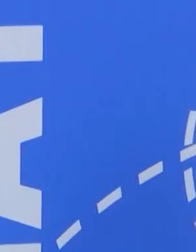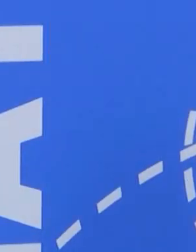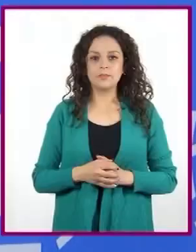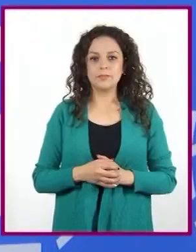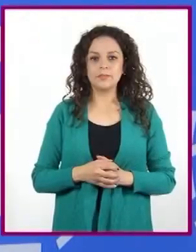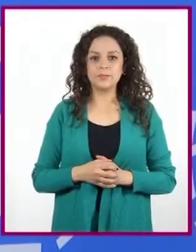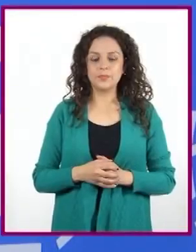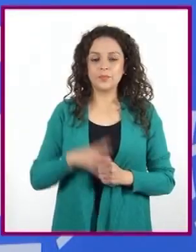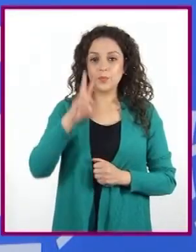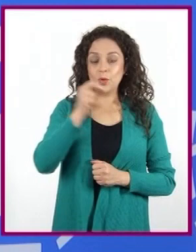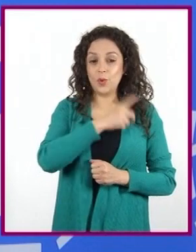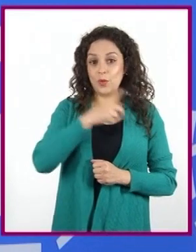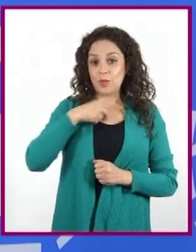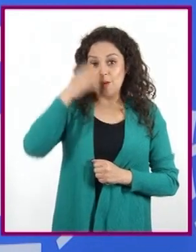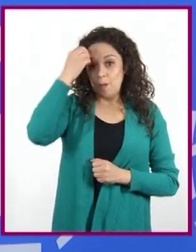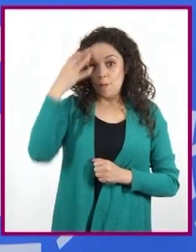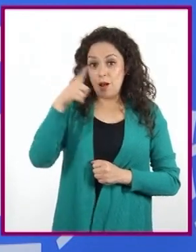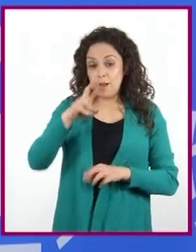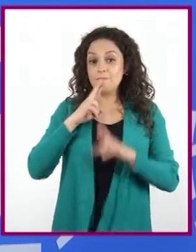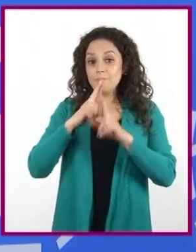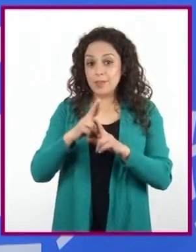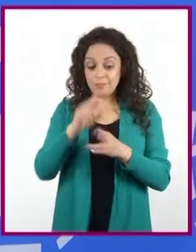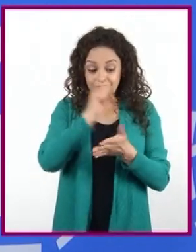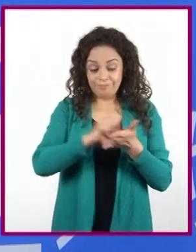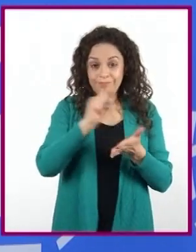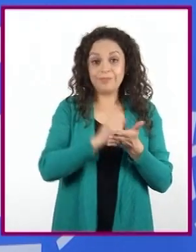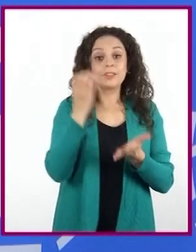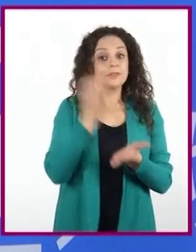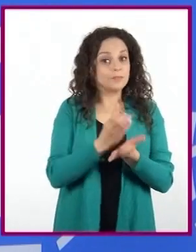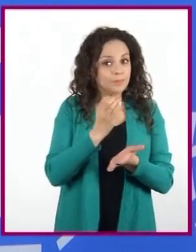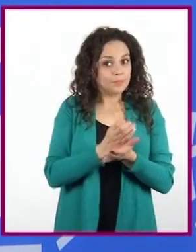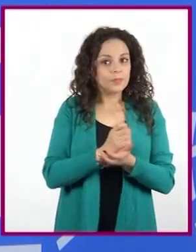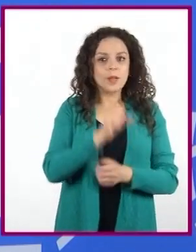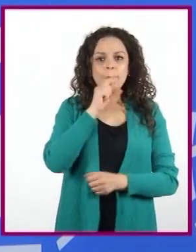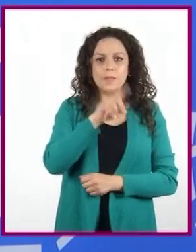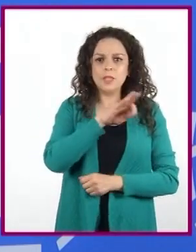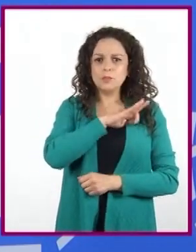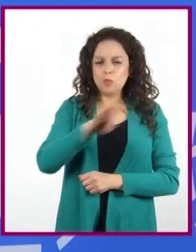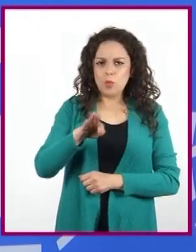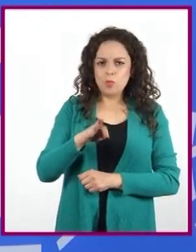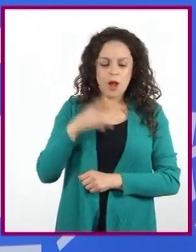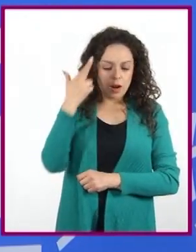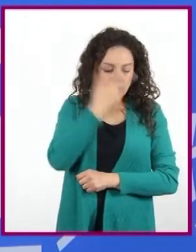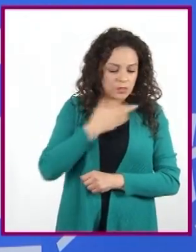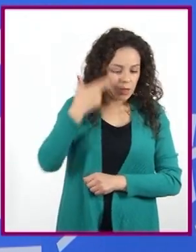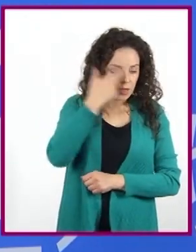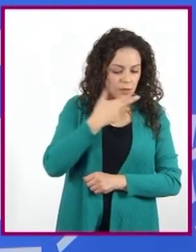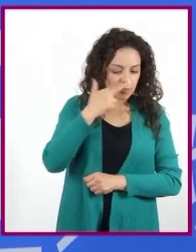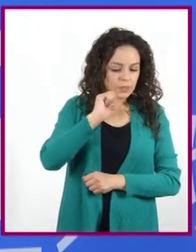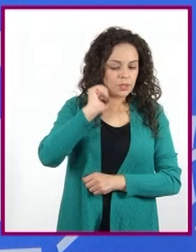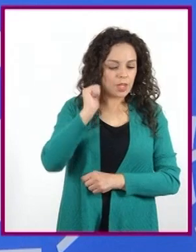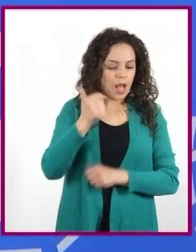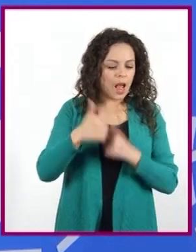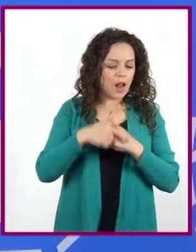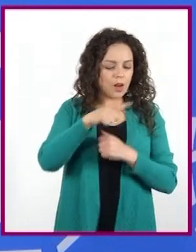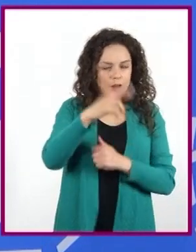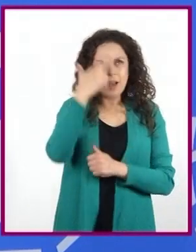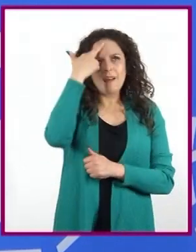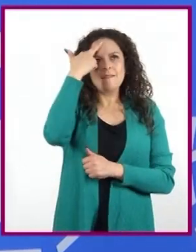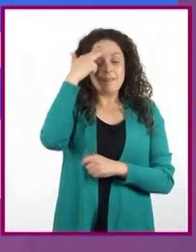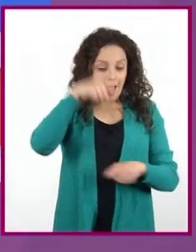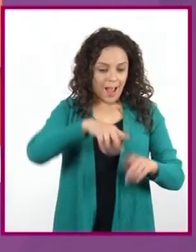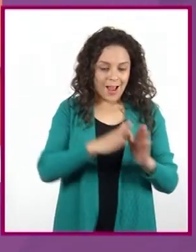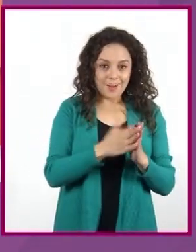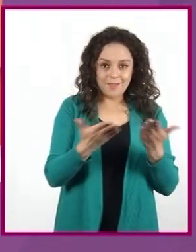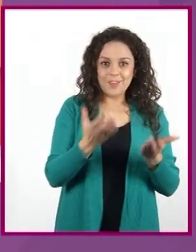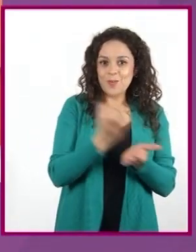anotar las respuestas en su libreta. También pueden apoyarse en sus apuntes si eso les facilita recordar.